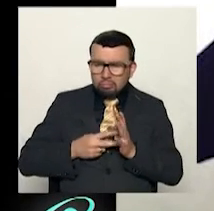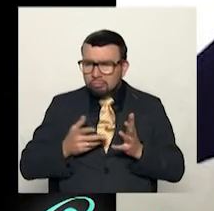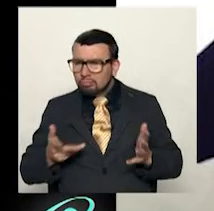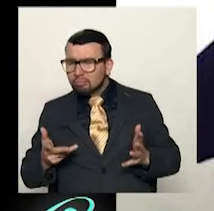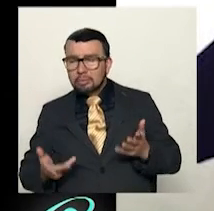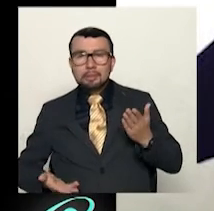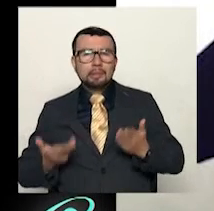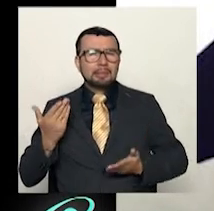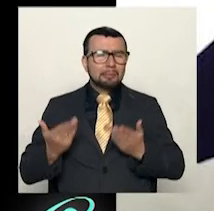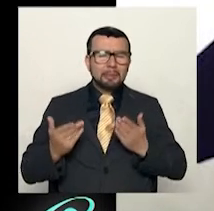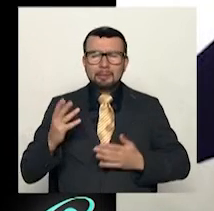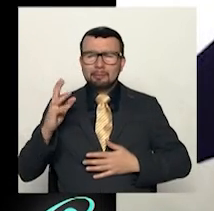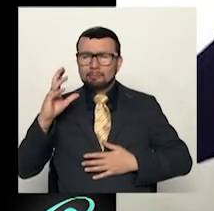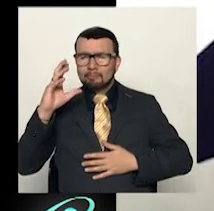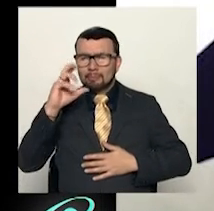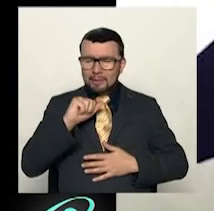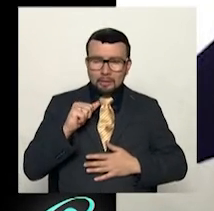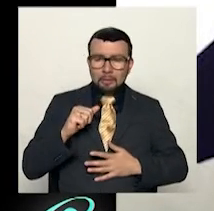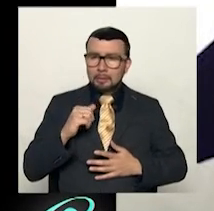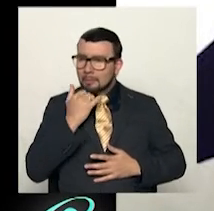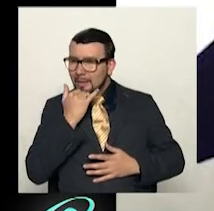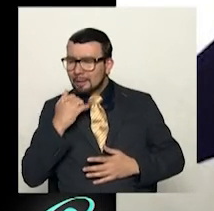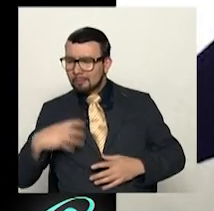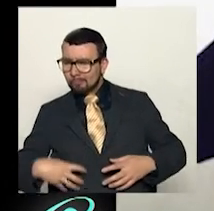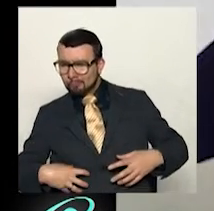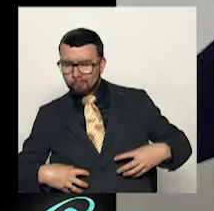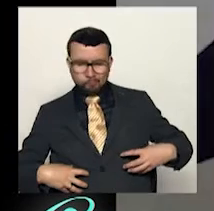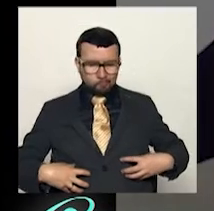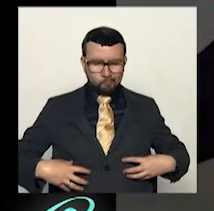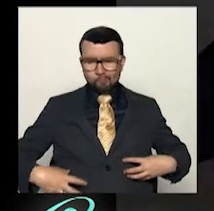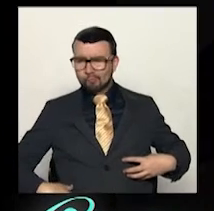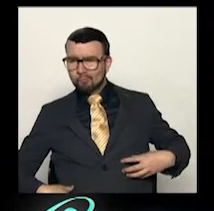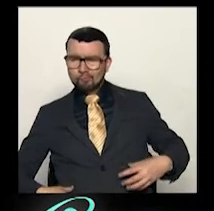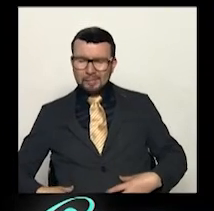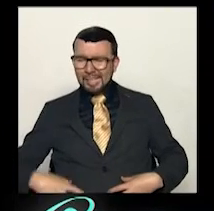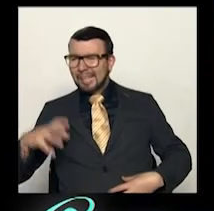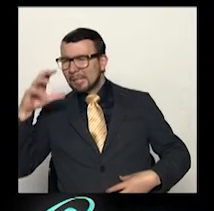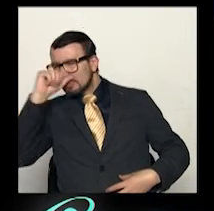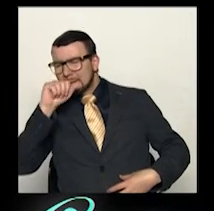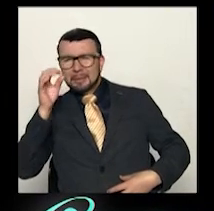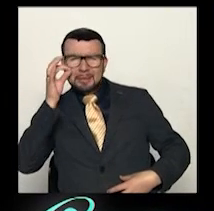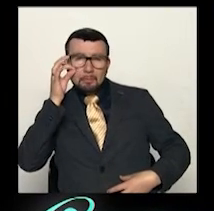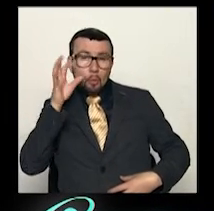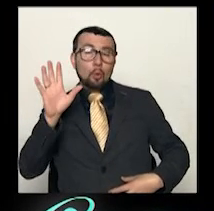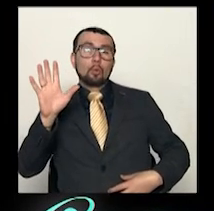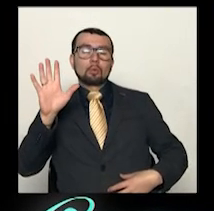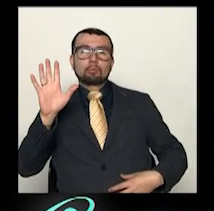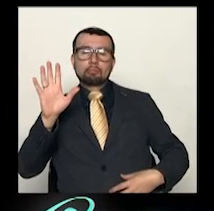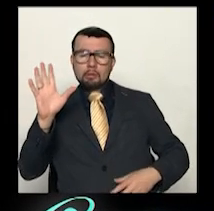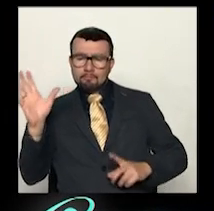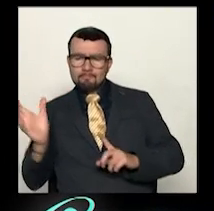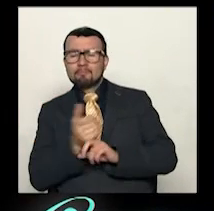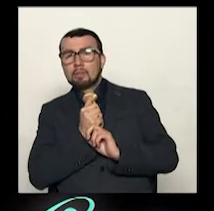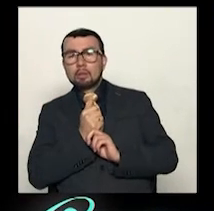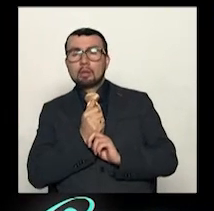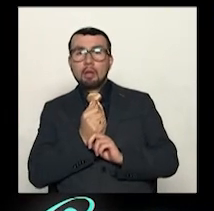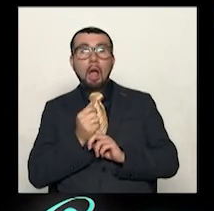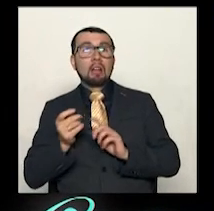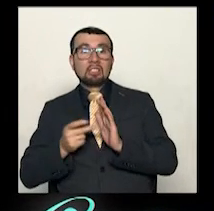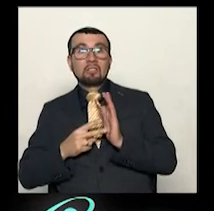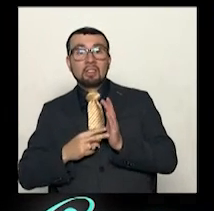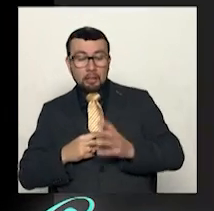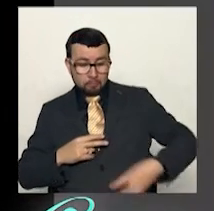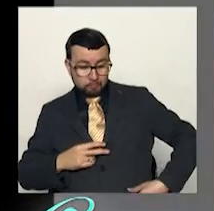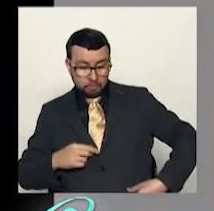y nos hace sospechar de esas estructuras que pueden estar alteradas, pero no significa de que las otras a distancia